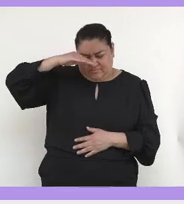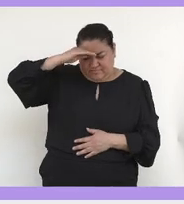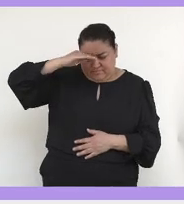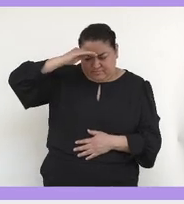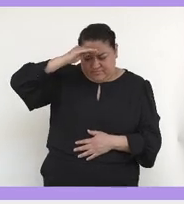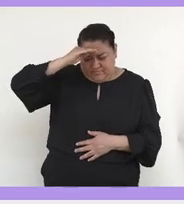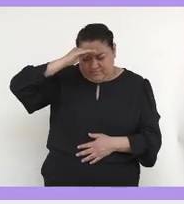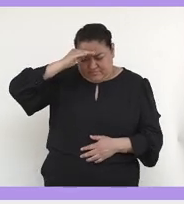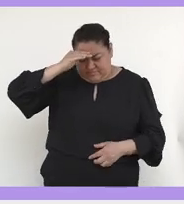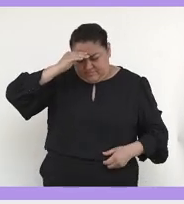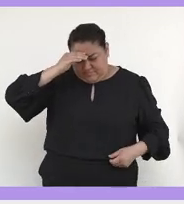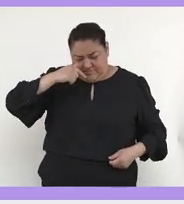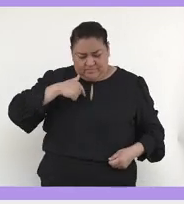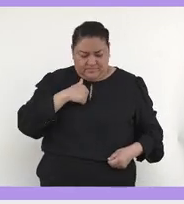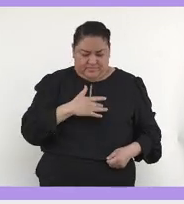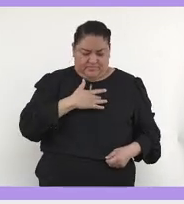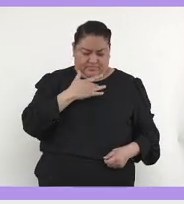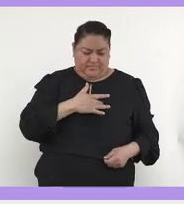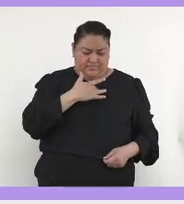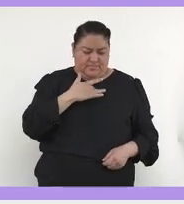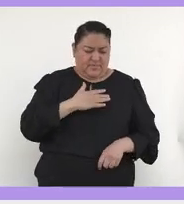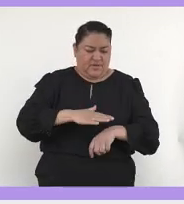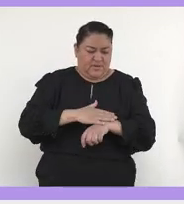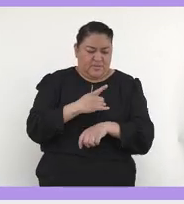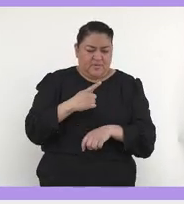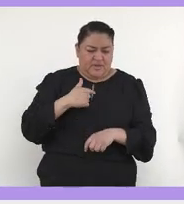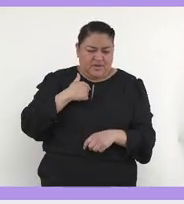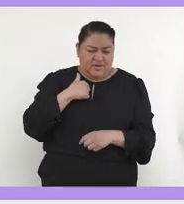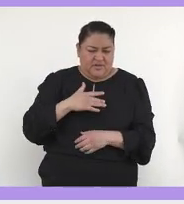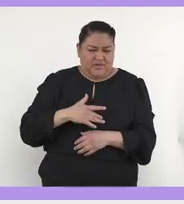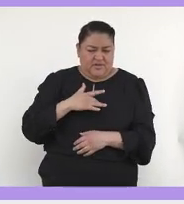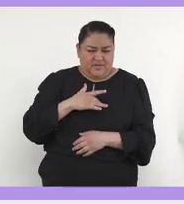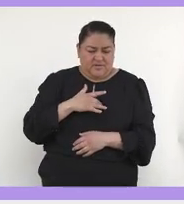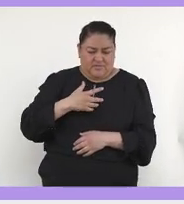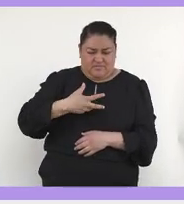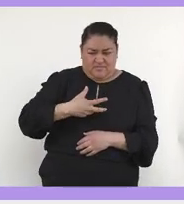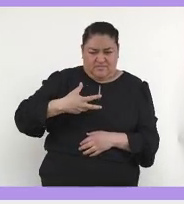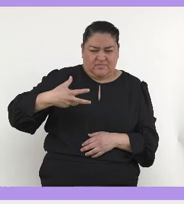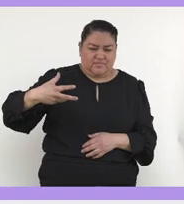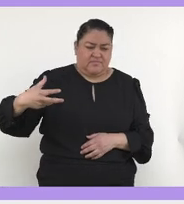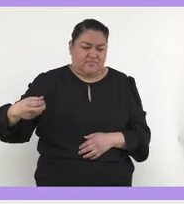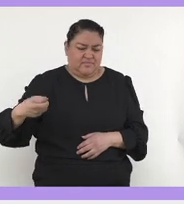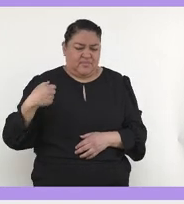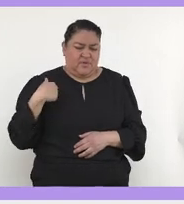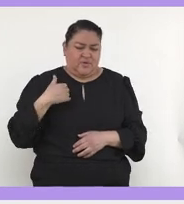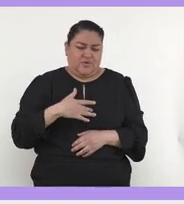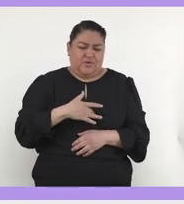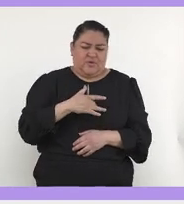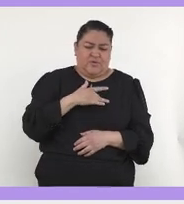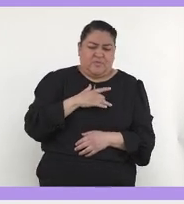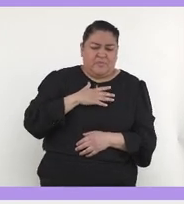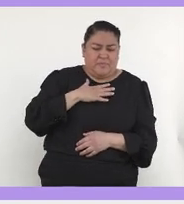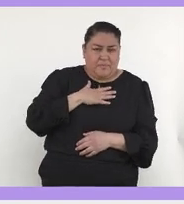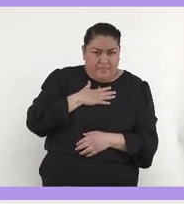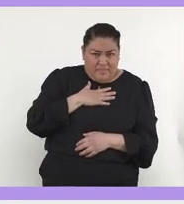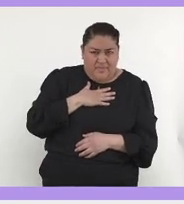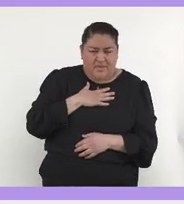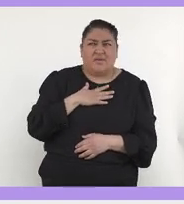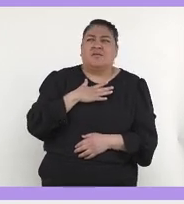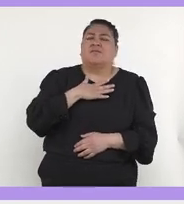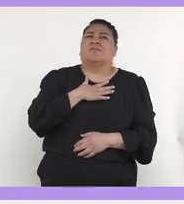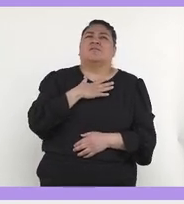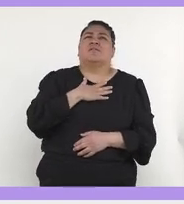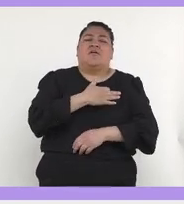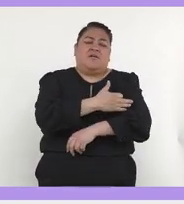un sentido de motivación del Por qué el Por qué me vino de haber salido